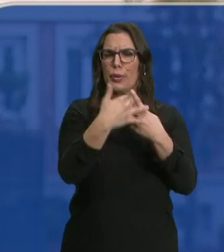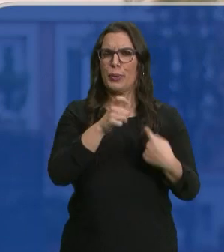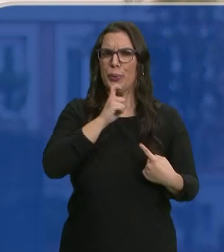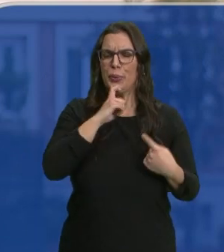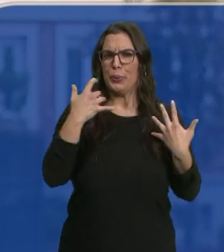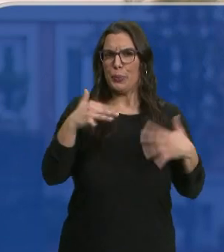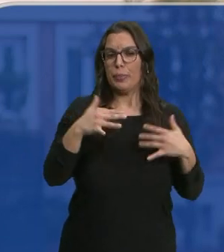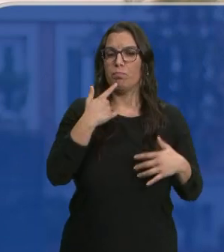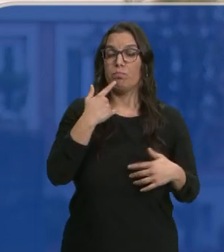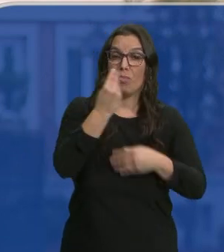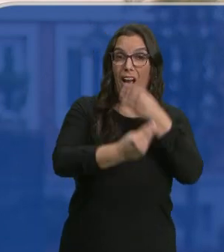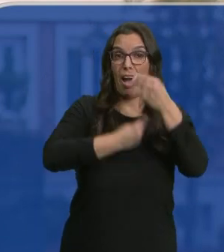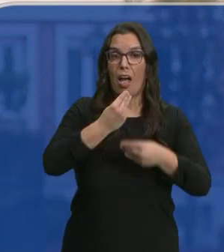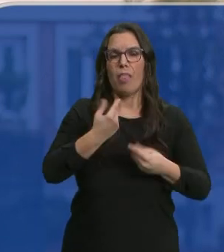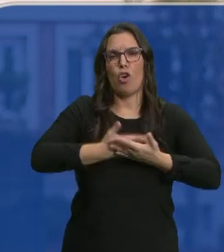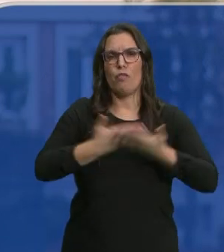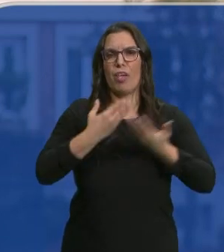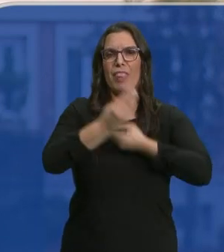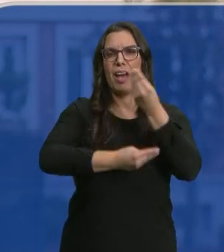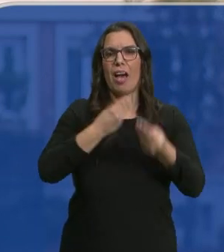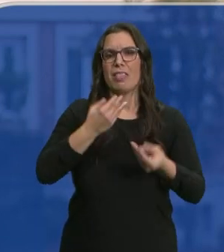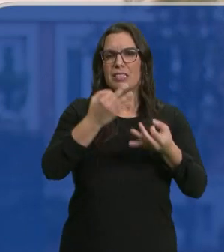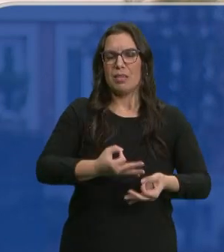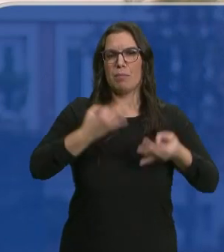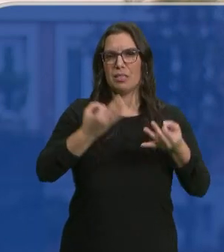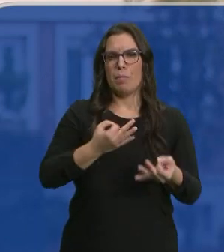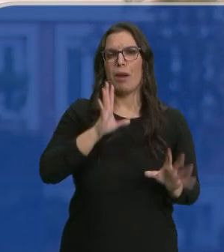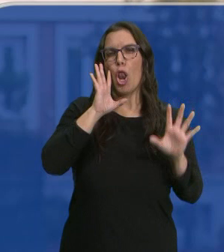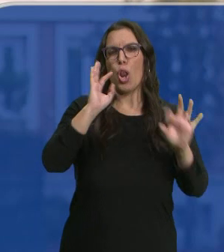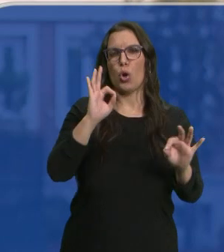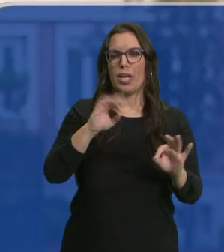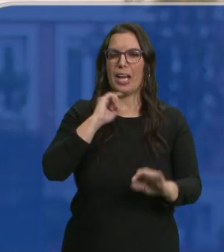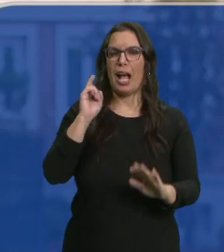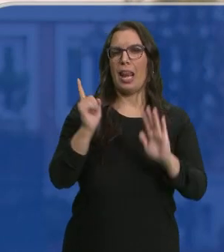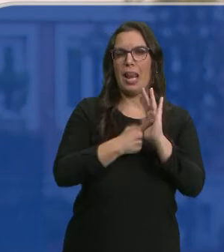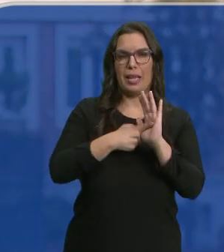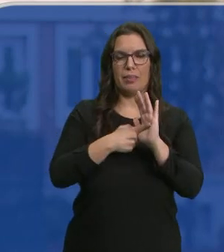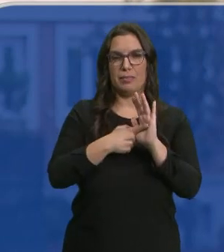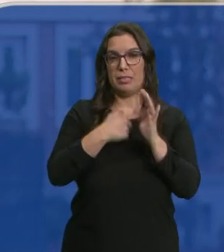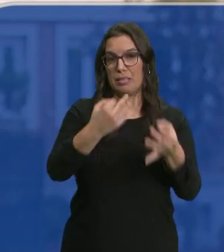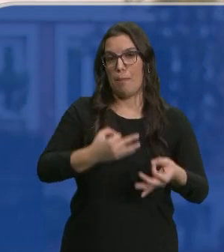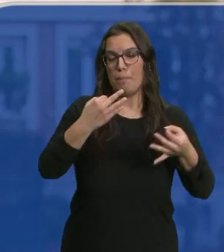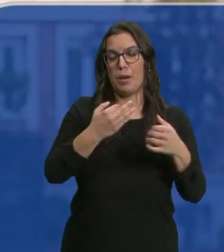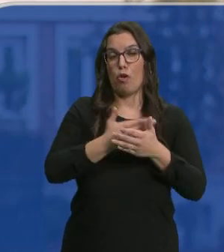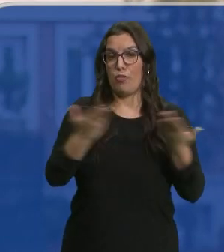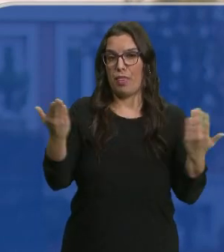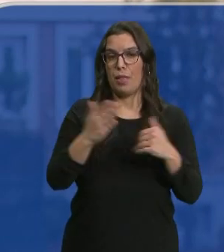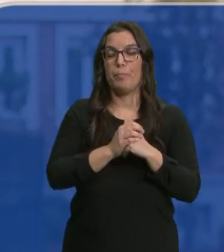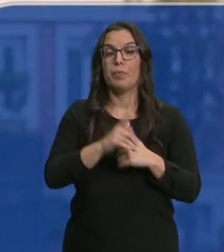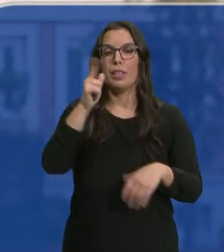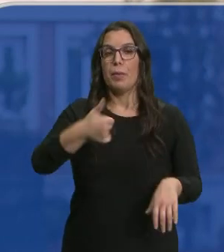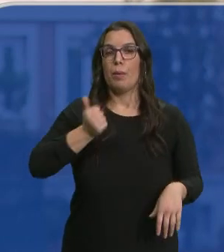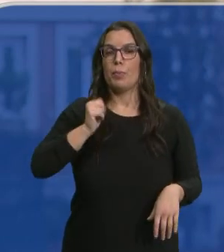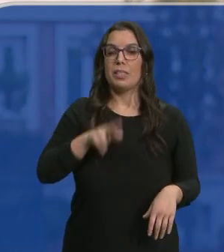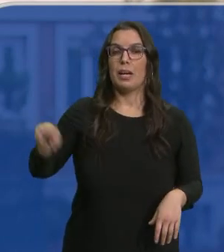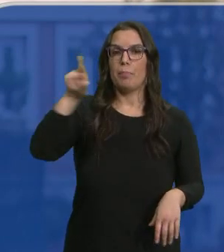las actuaciones que llevan a cabo confían en que siempre sean proporcionadas y ajustadas a la legalidad. También ha aprovechado para